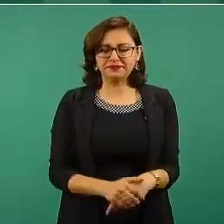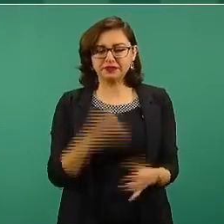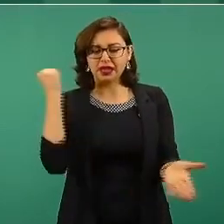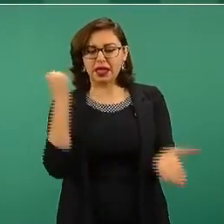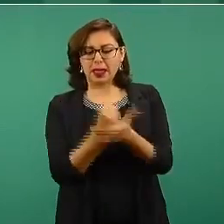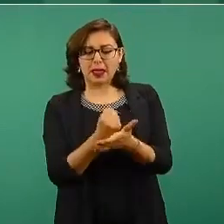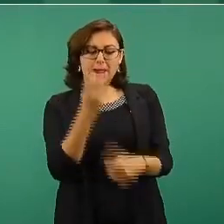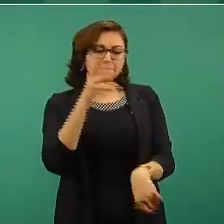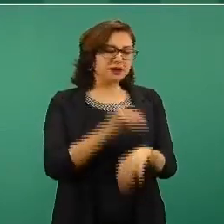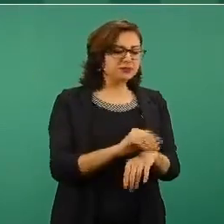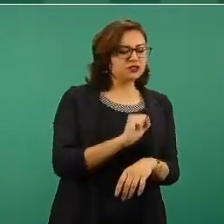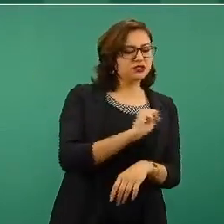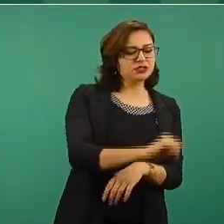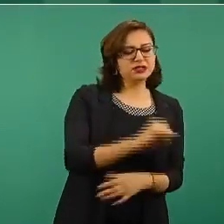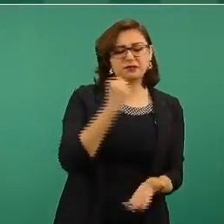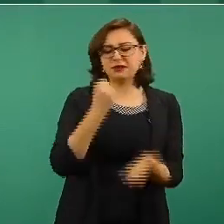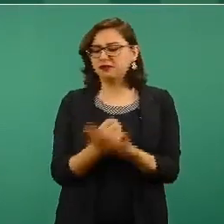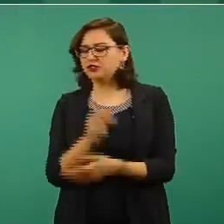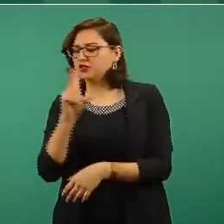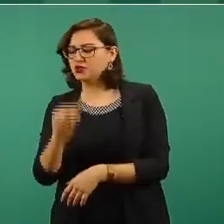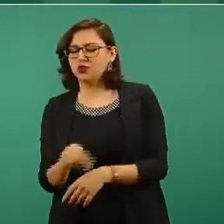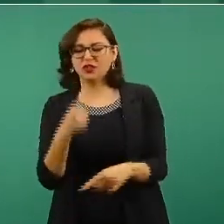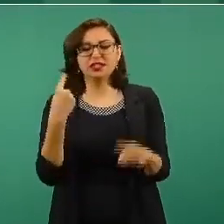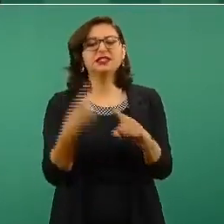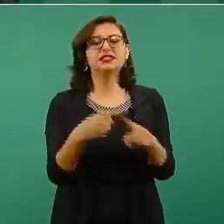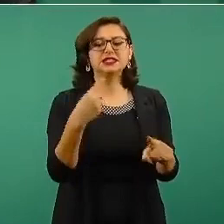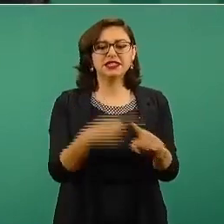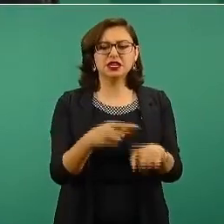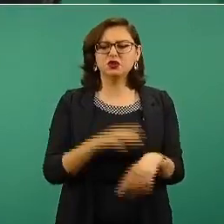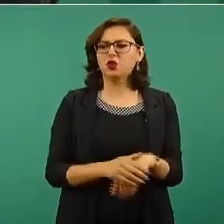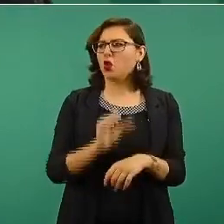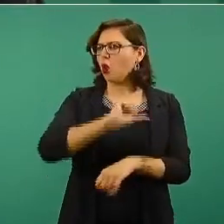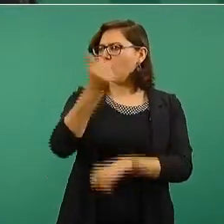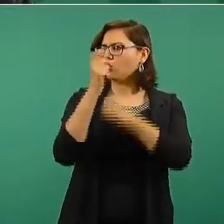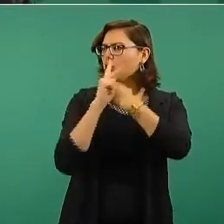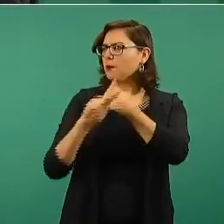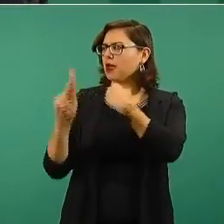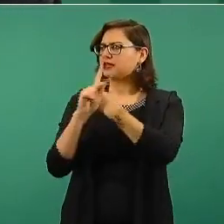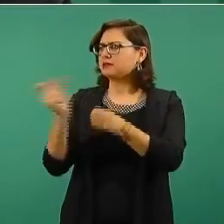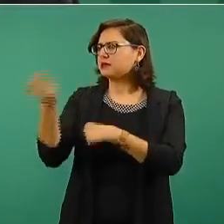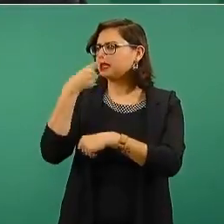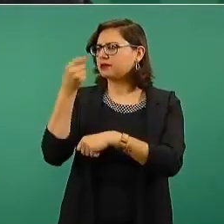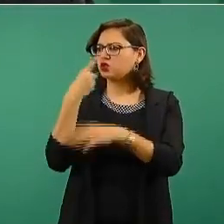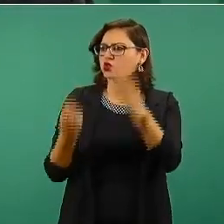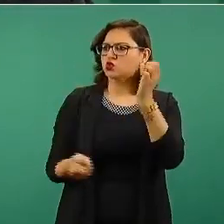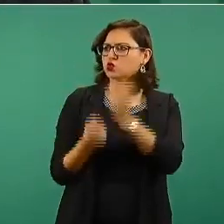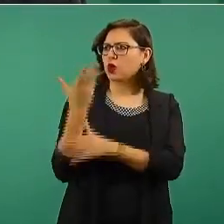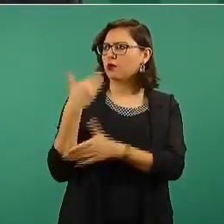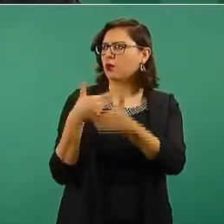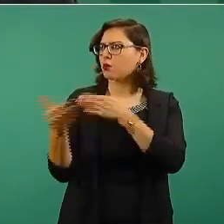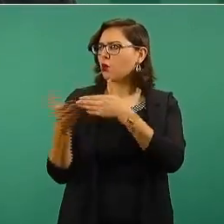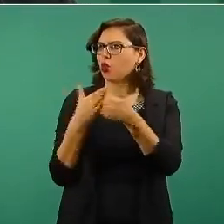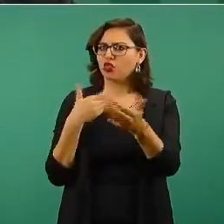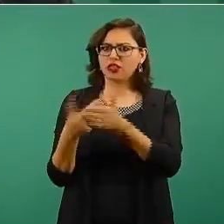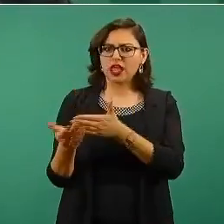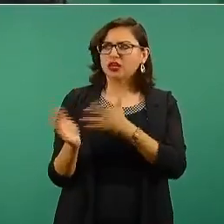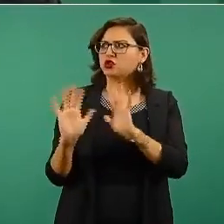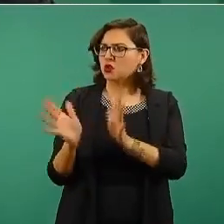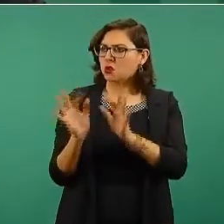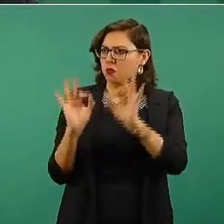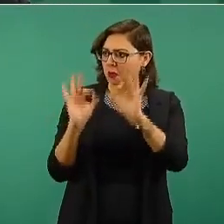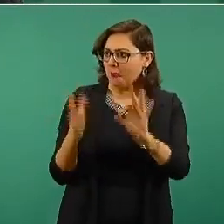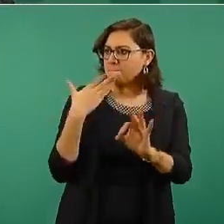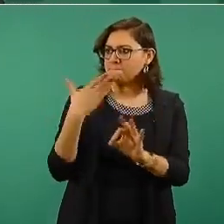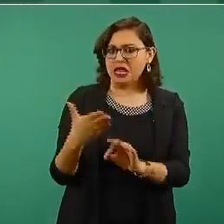¿Por qué no se autorizaban nuevos medicamentos si había de por medio